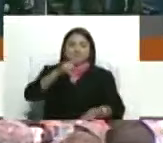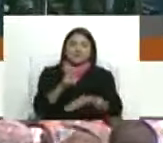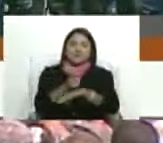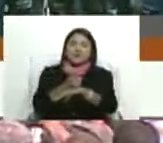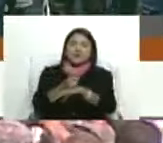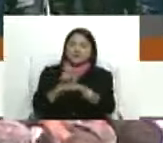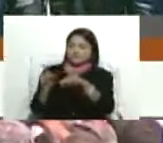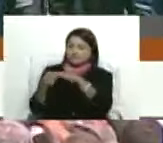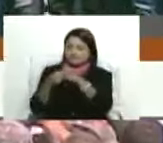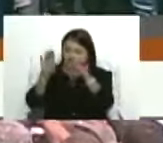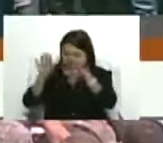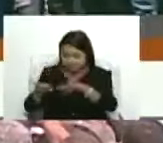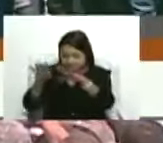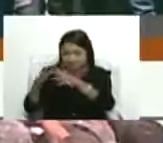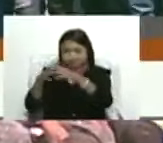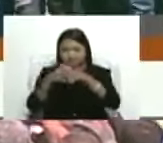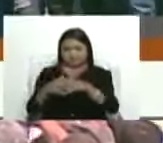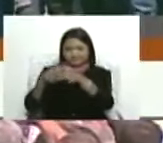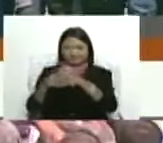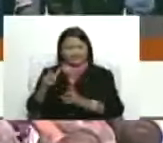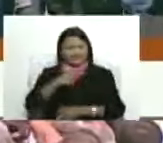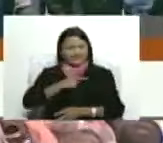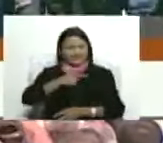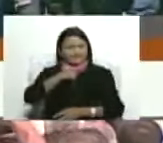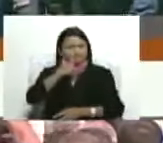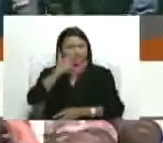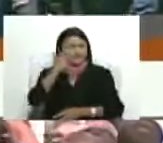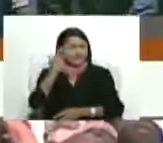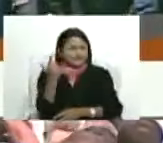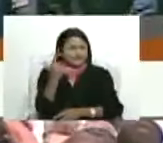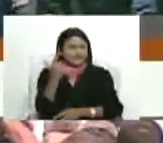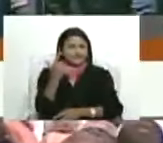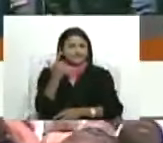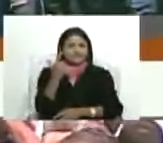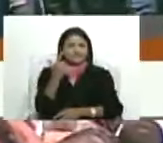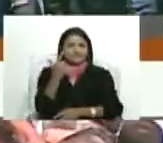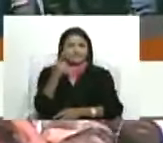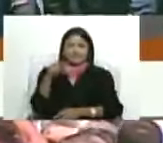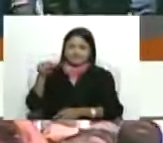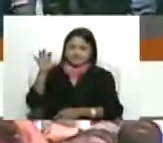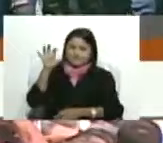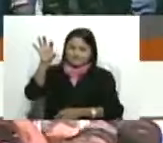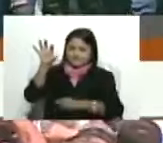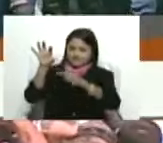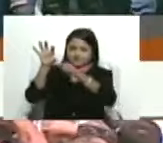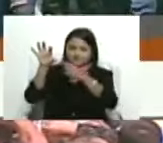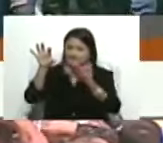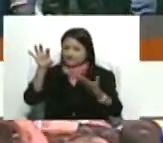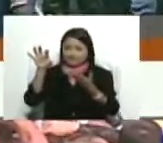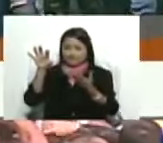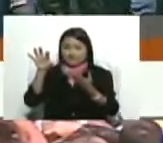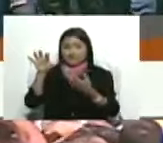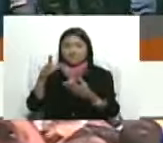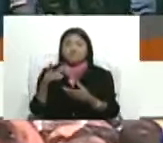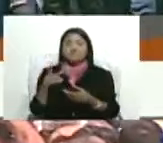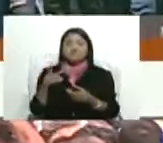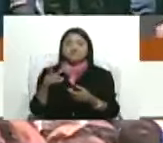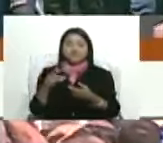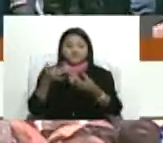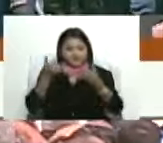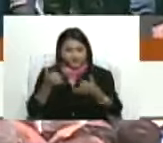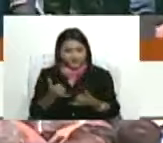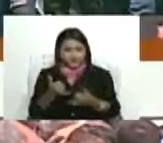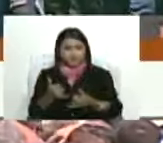Guyana llenando de vergüenza a ese país hermano se atrevieron a